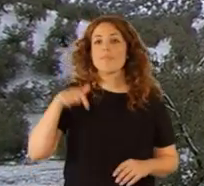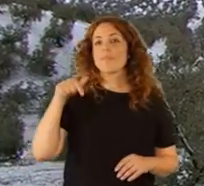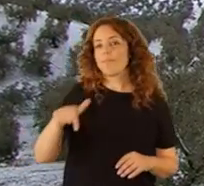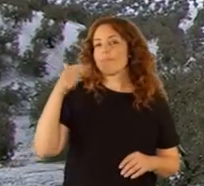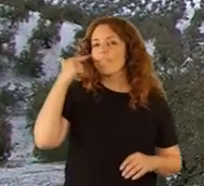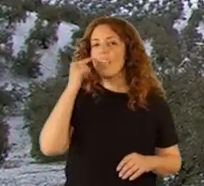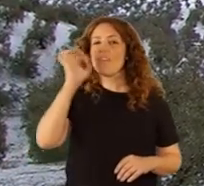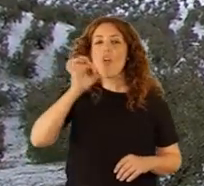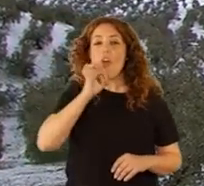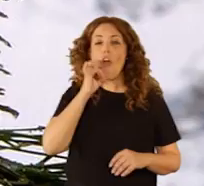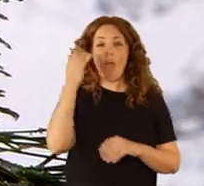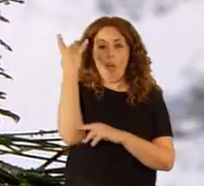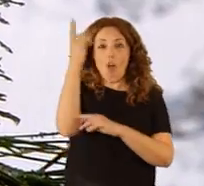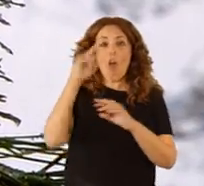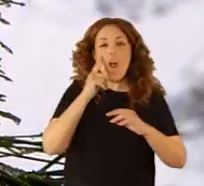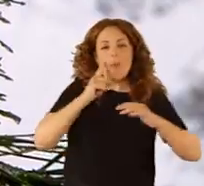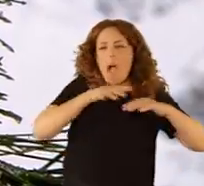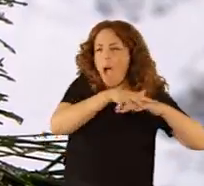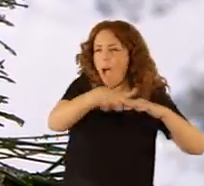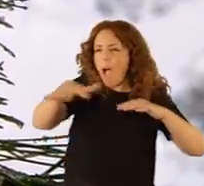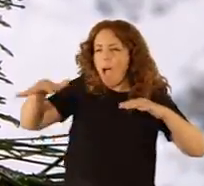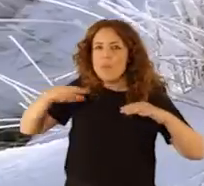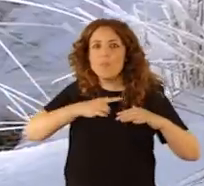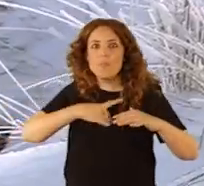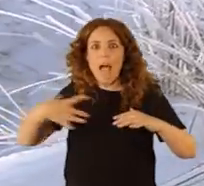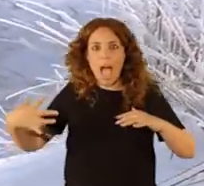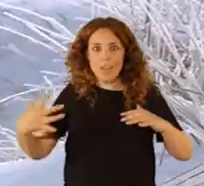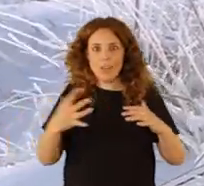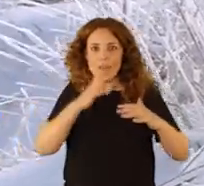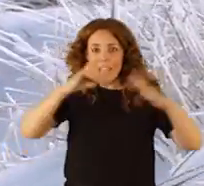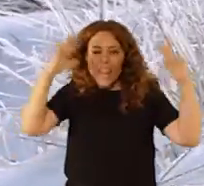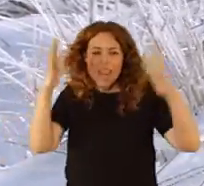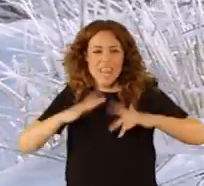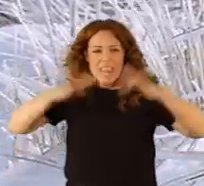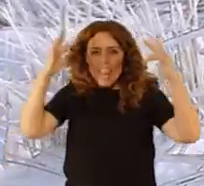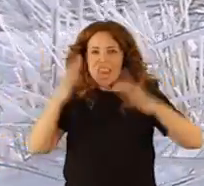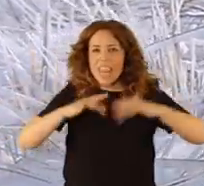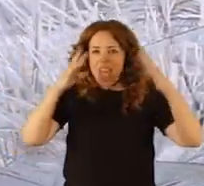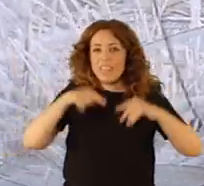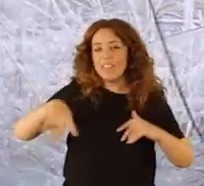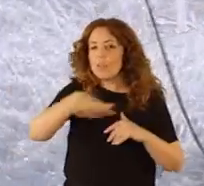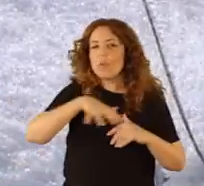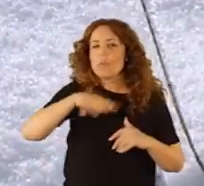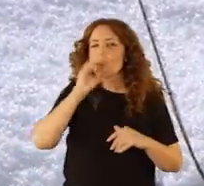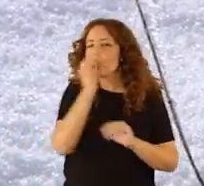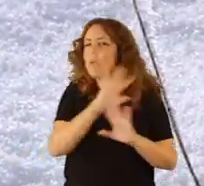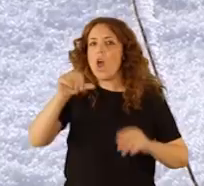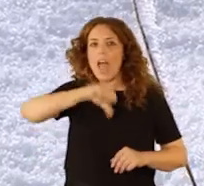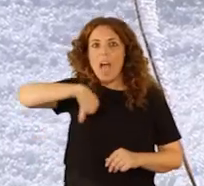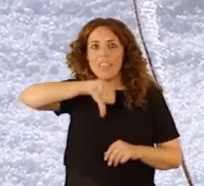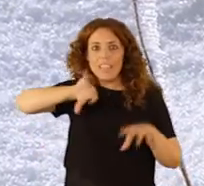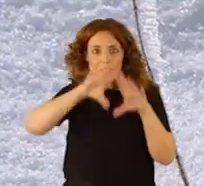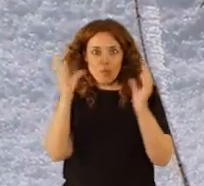en las ramas de estos Olivos que el invierno tiñe de blanco duerme arropada por la nieve la semilla de uno de los mejores aceites